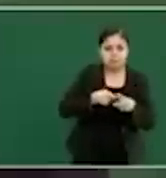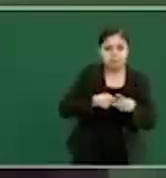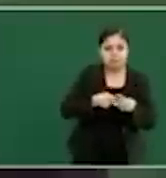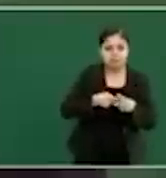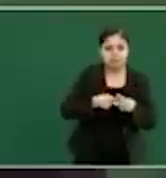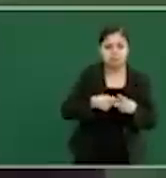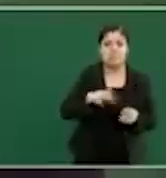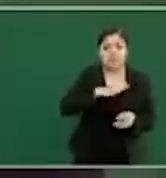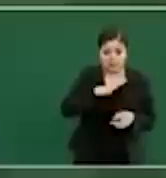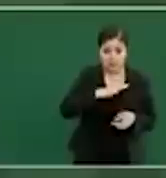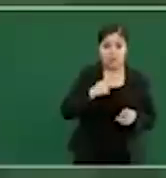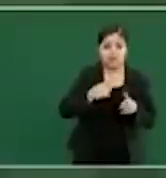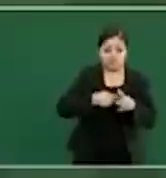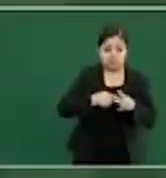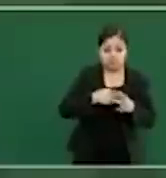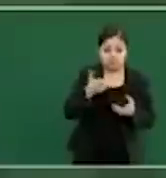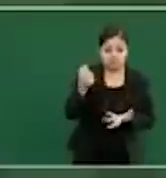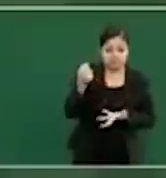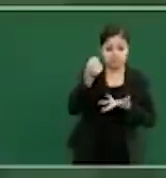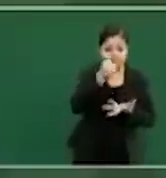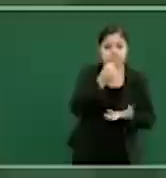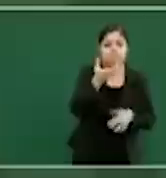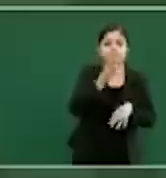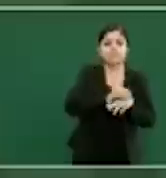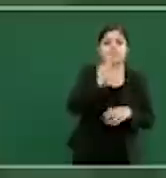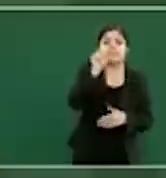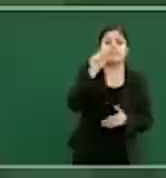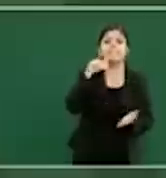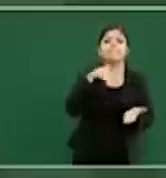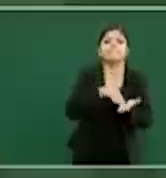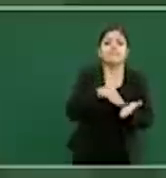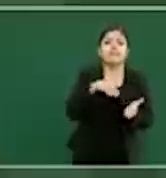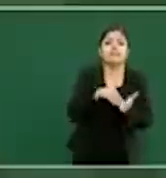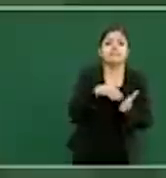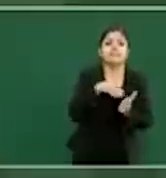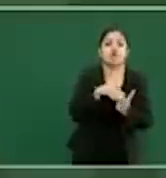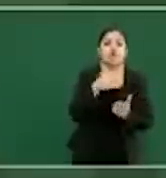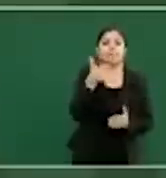hay en el presupuesto una autorización de 1,000 millones de pesos.